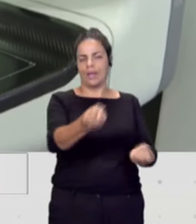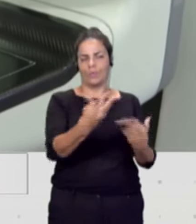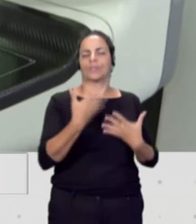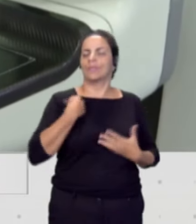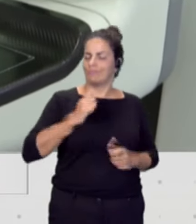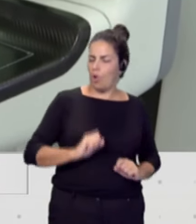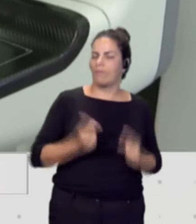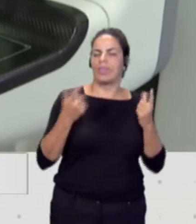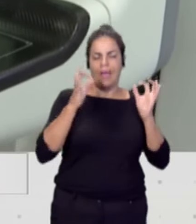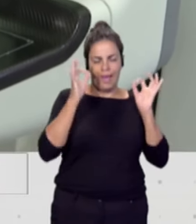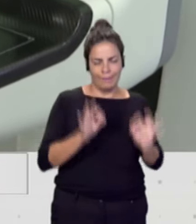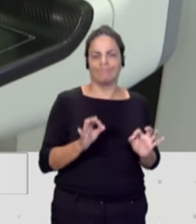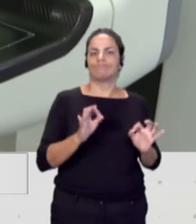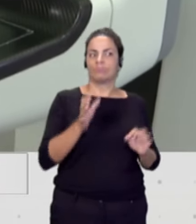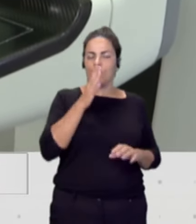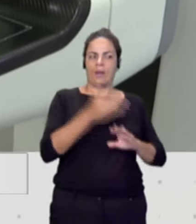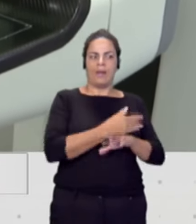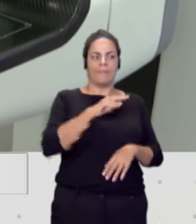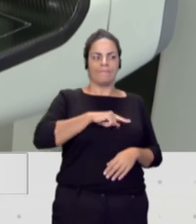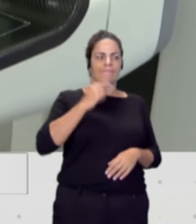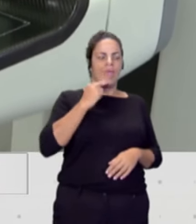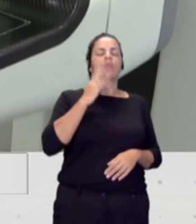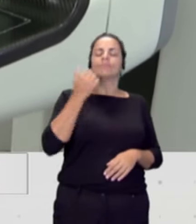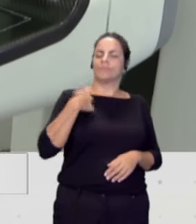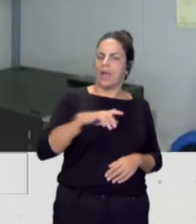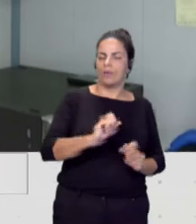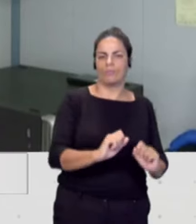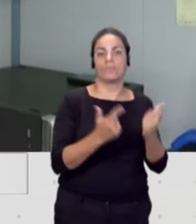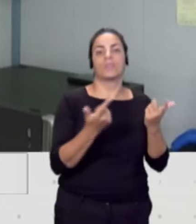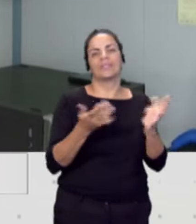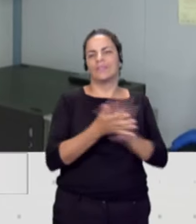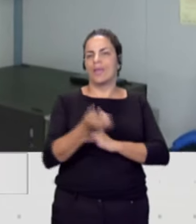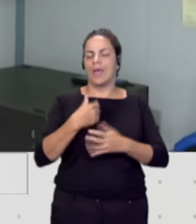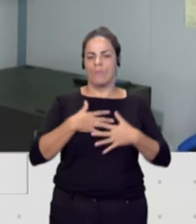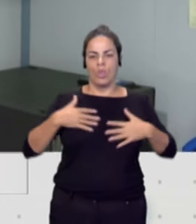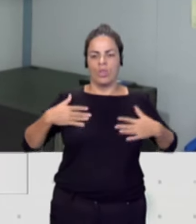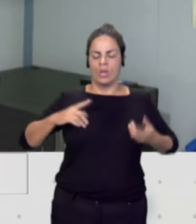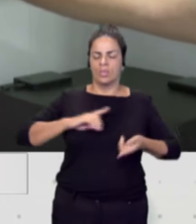miedo. Entonces las emociones van a ir cambiando mucho